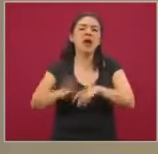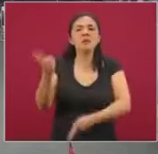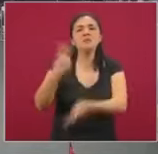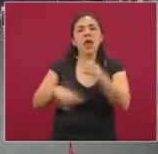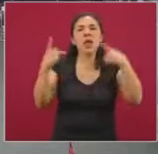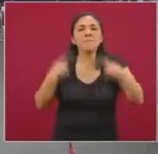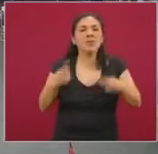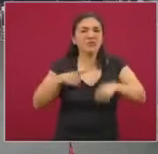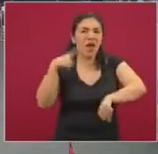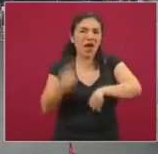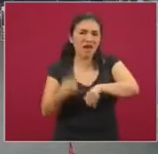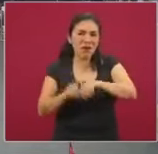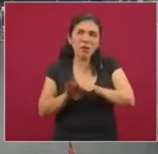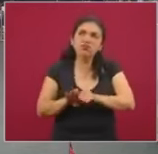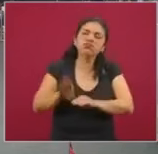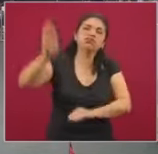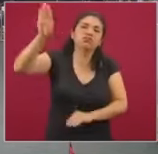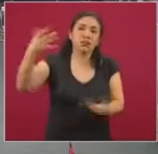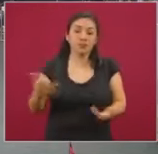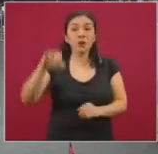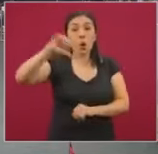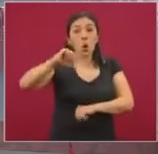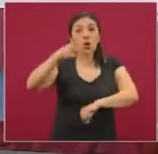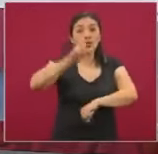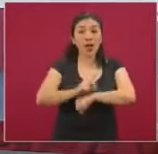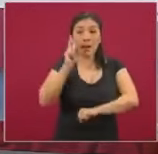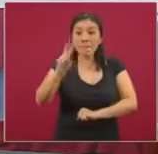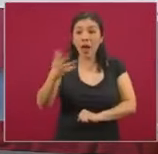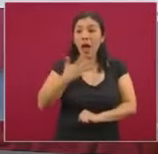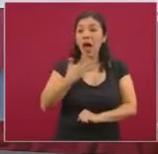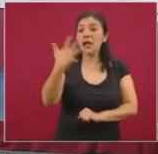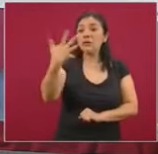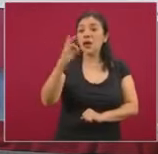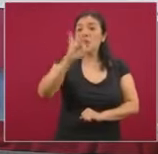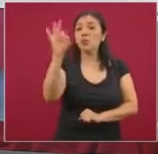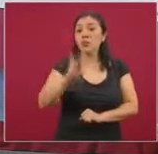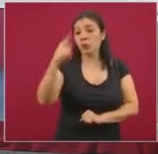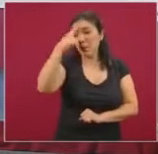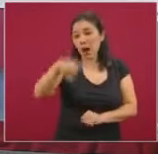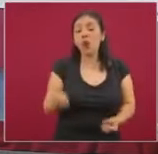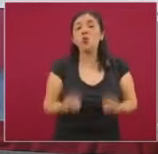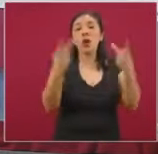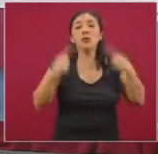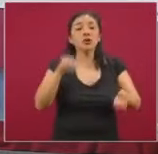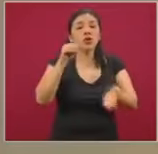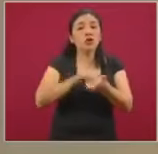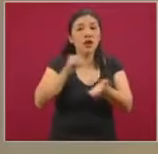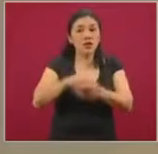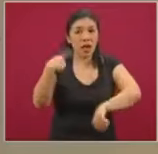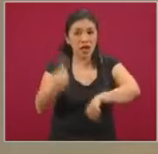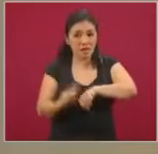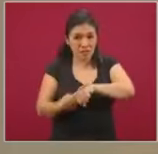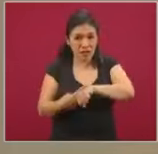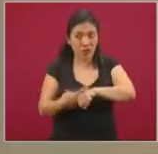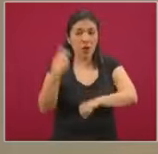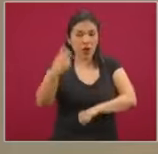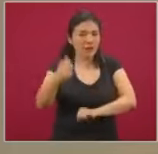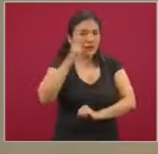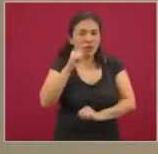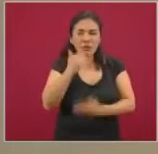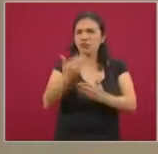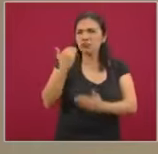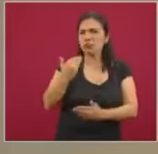tendencias ascendentes. Hoy día abrimos con 5% para la proporción de casos activos, es un porcentaje con el que cerramos